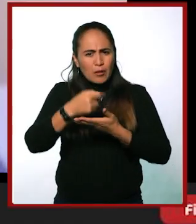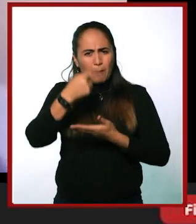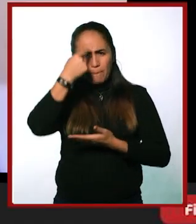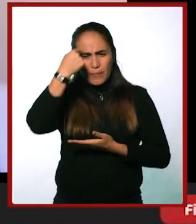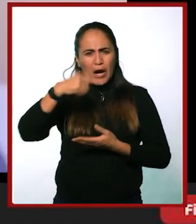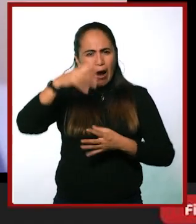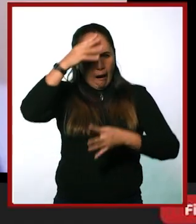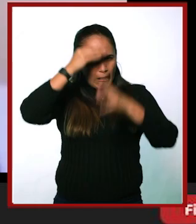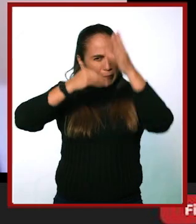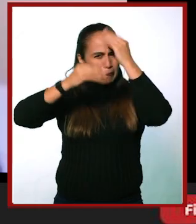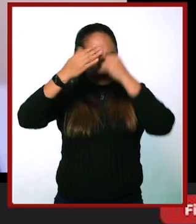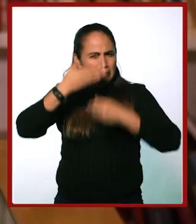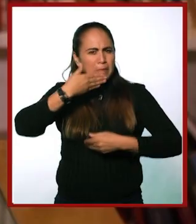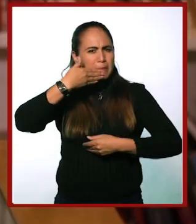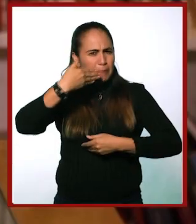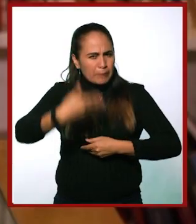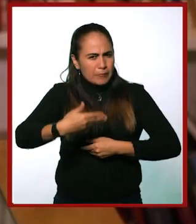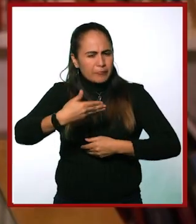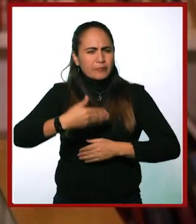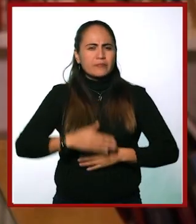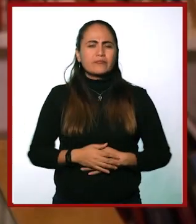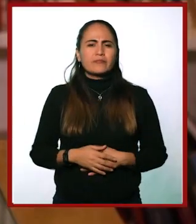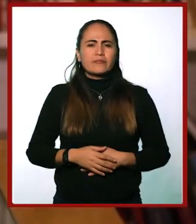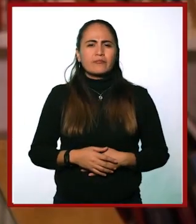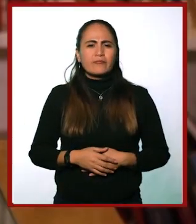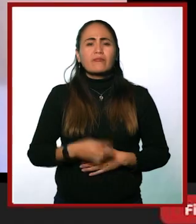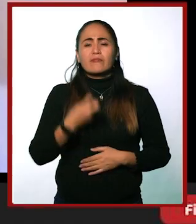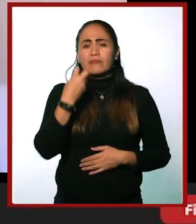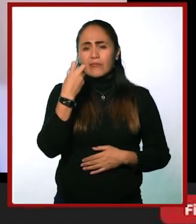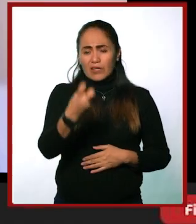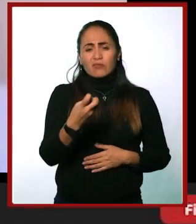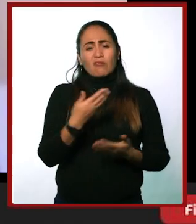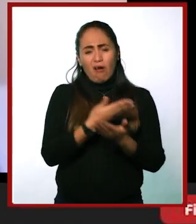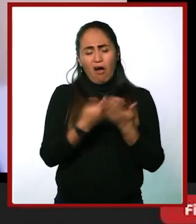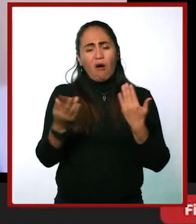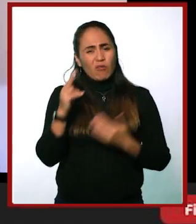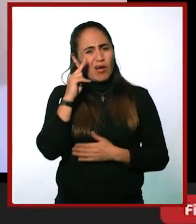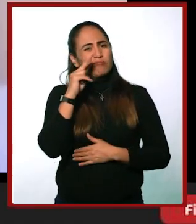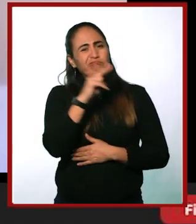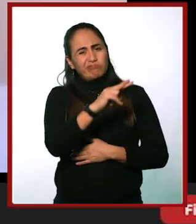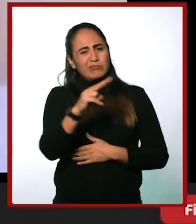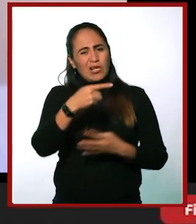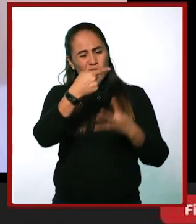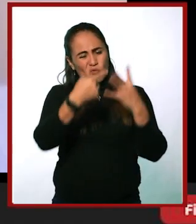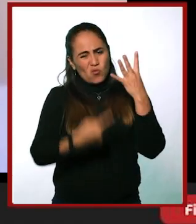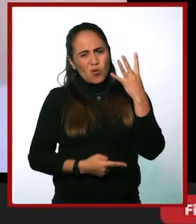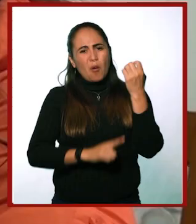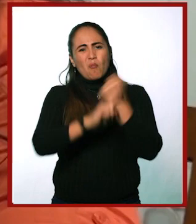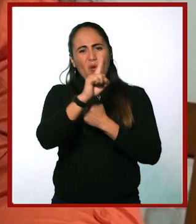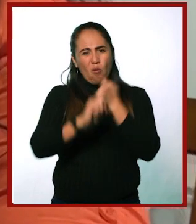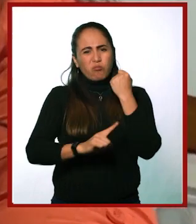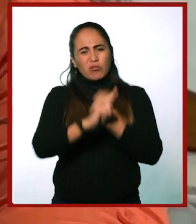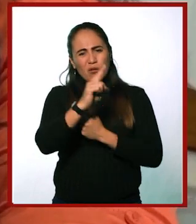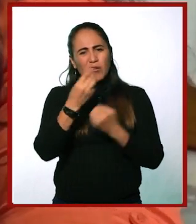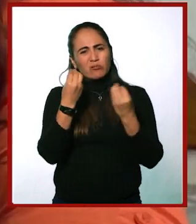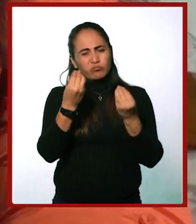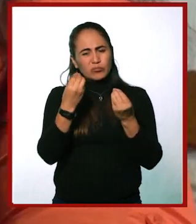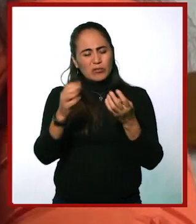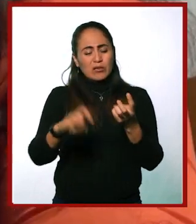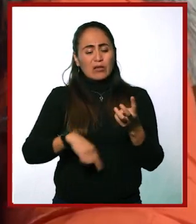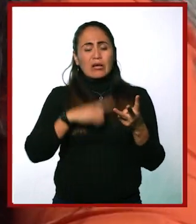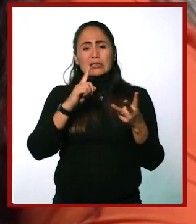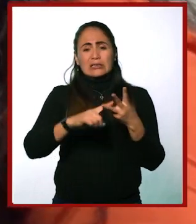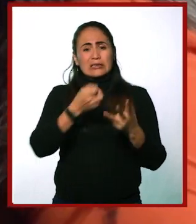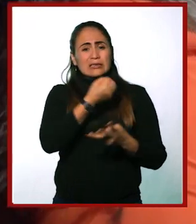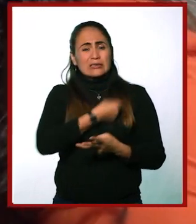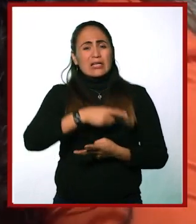generar aprendizajes significativos, ¿no? Estas brechas están presentes y esos, entre otros problemas, podríamos señalar otro, el